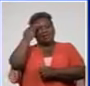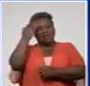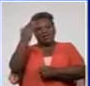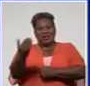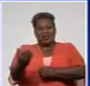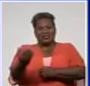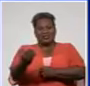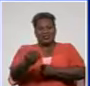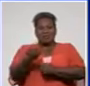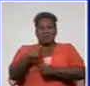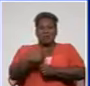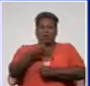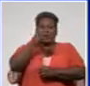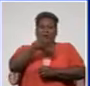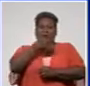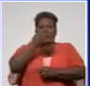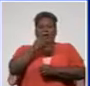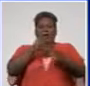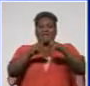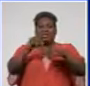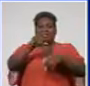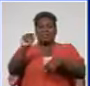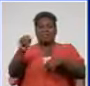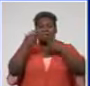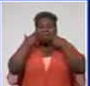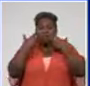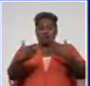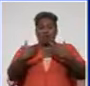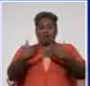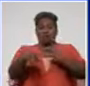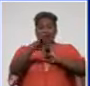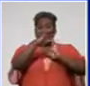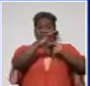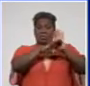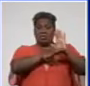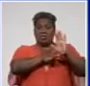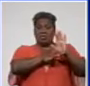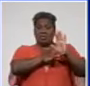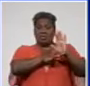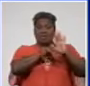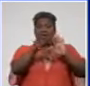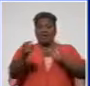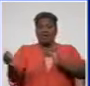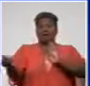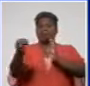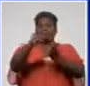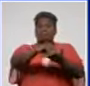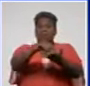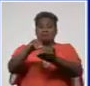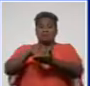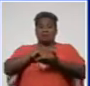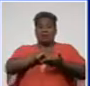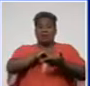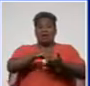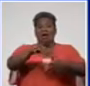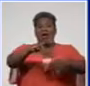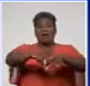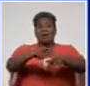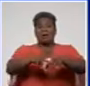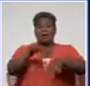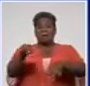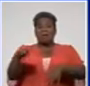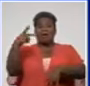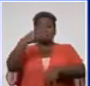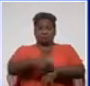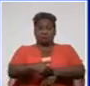habernos acercado a estos temas, los fundamentales sobre las medidas que se implementan en la capital para cortar definitivamente la transmisión de la